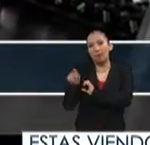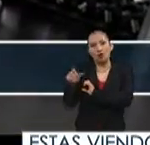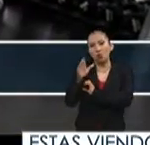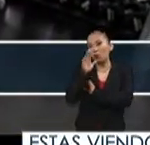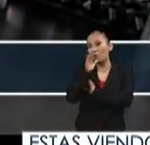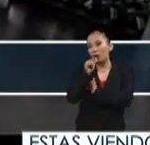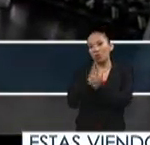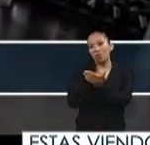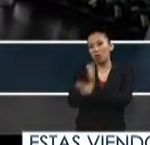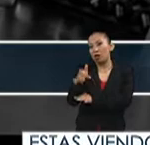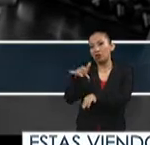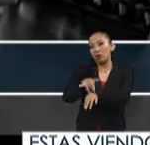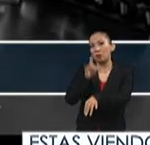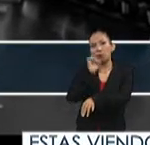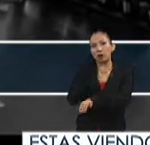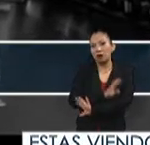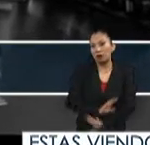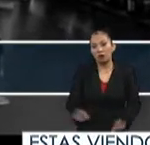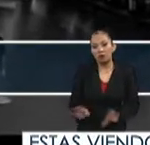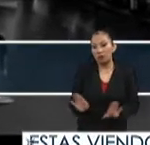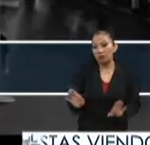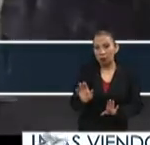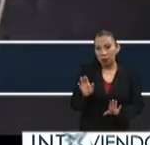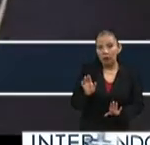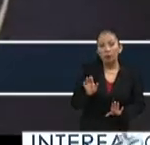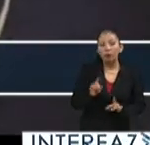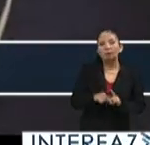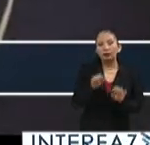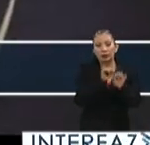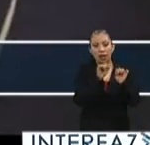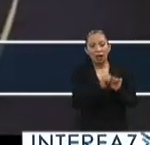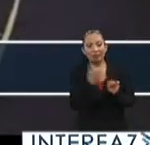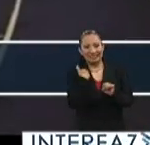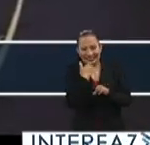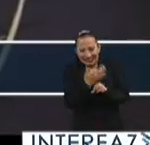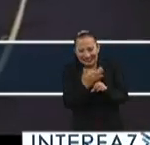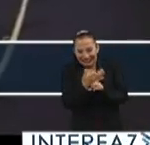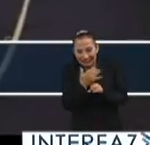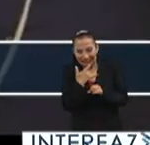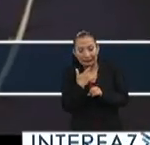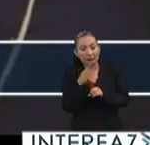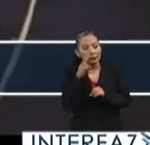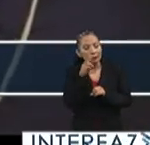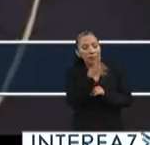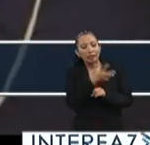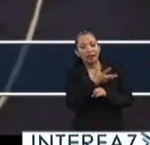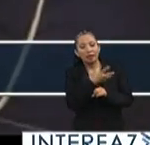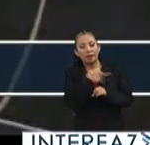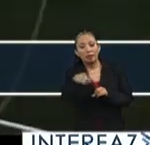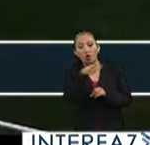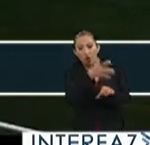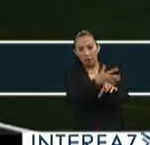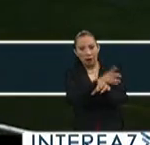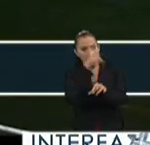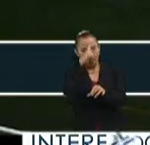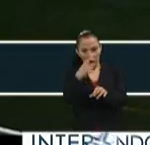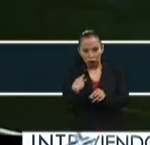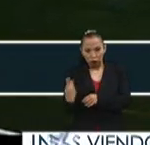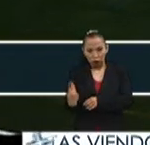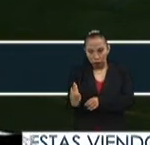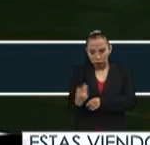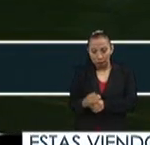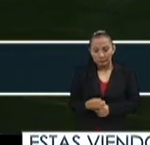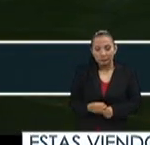no puedes en realidad tocar a las mujeres. Y en el salón era muy gracioso porque teníamos solo una compañera mexicana, yo en mi